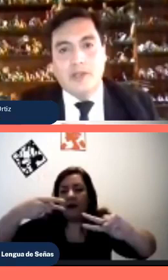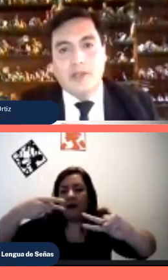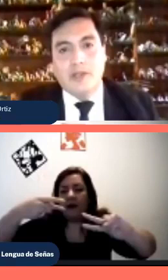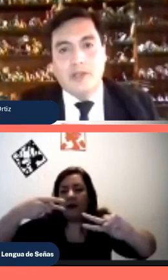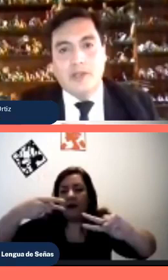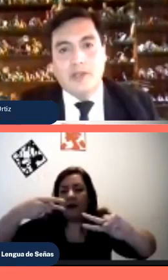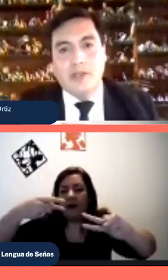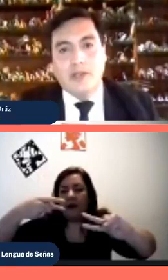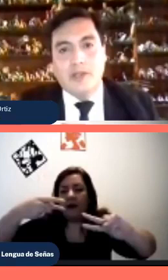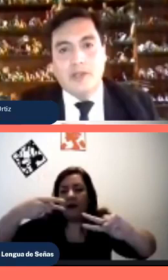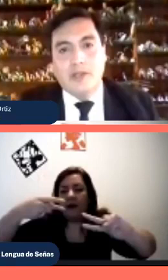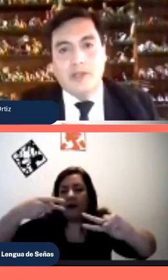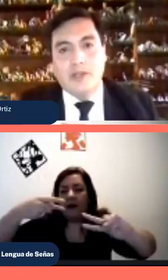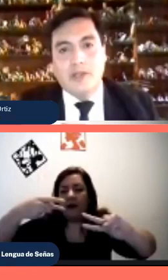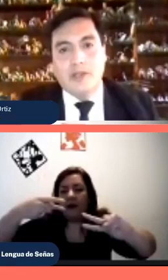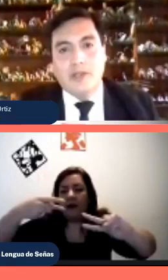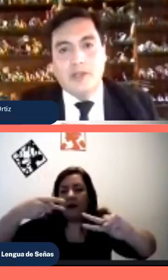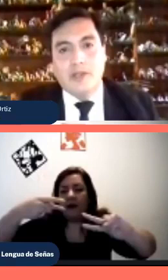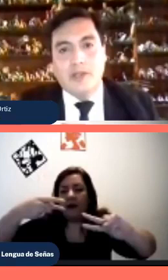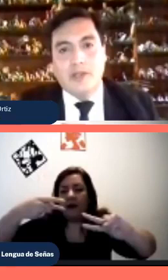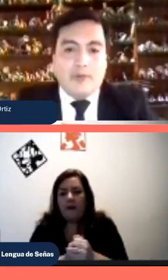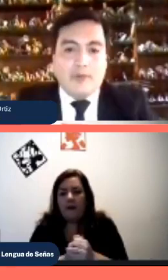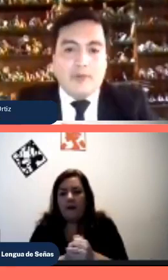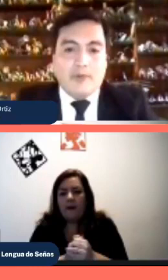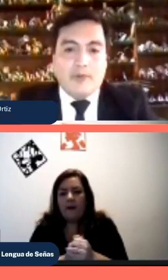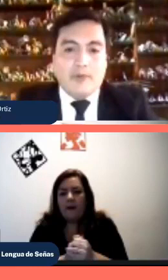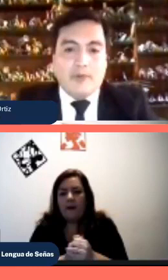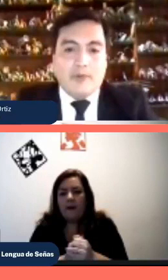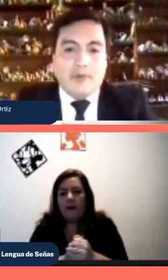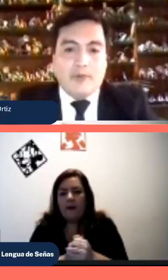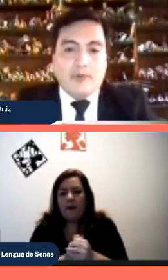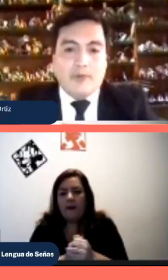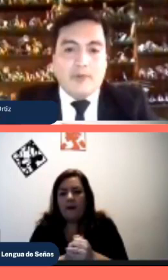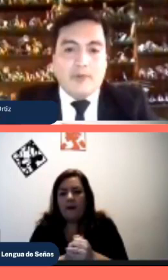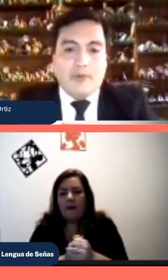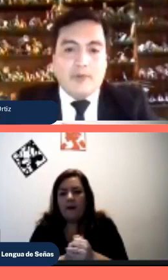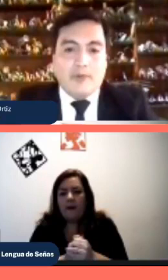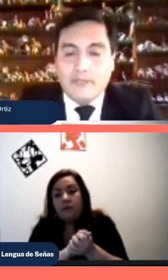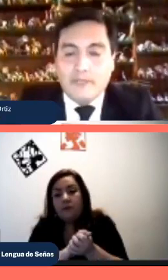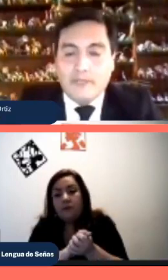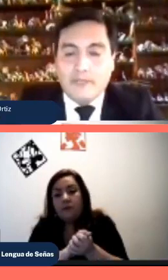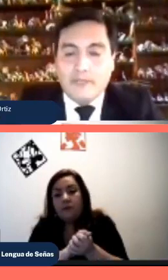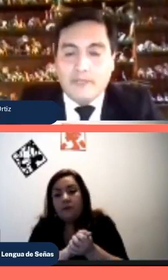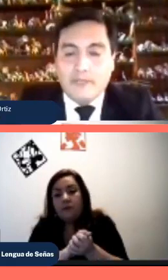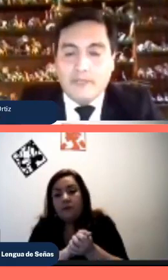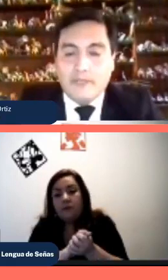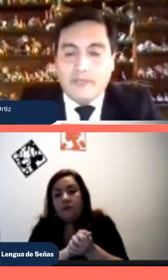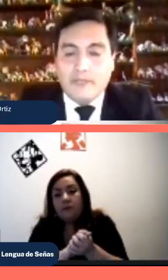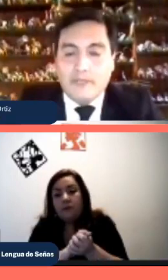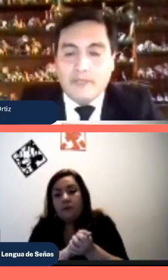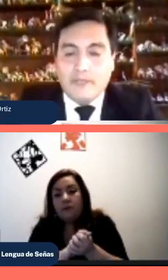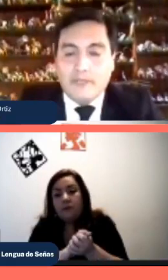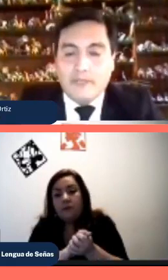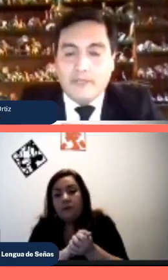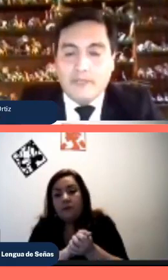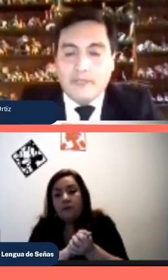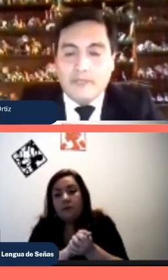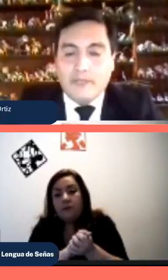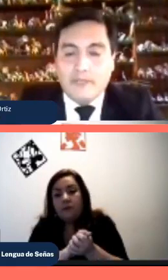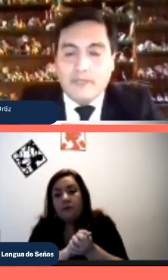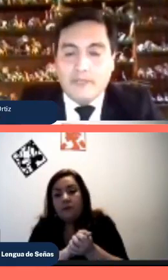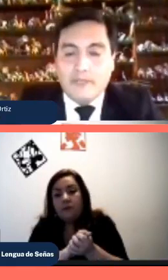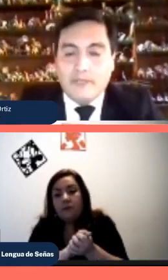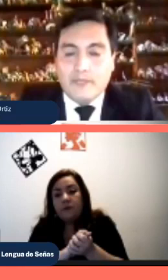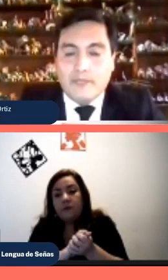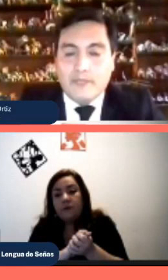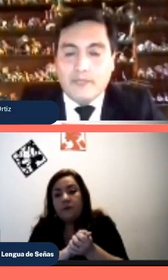de los genes neandertales? Son, por ejemplo, la piel más clara, el pelo rojizo,